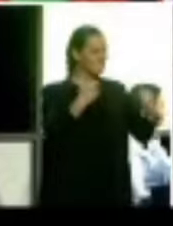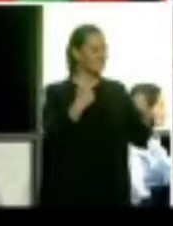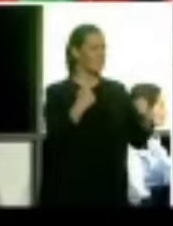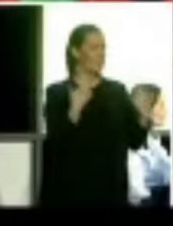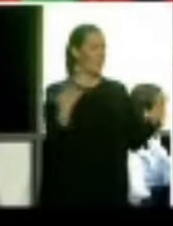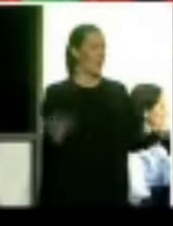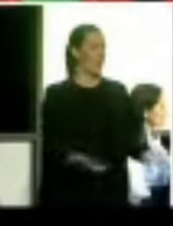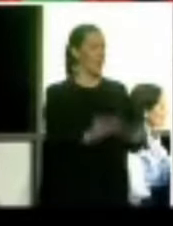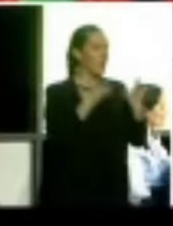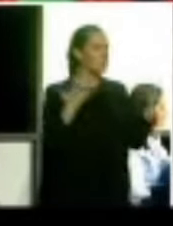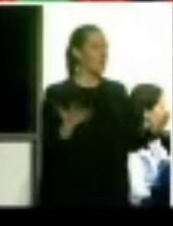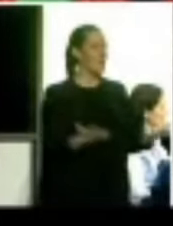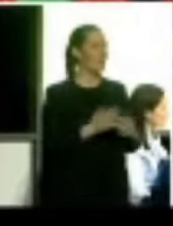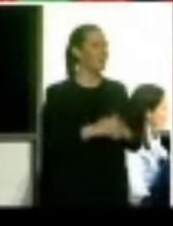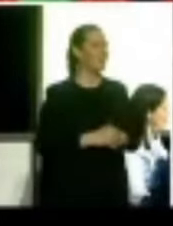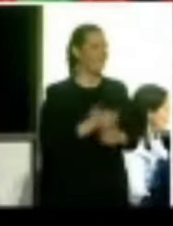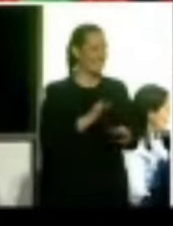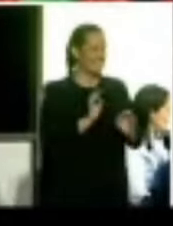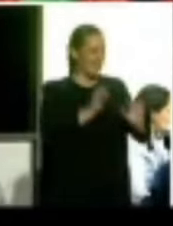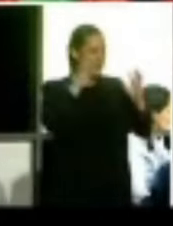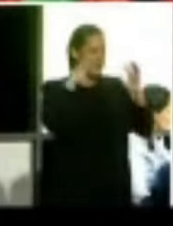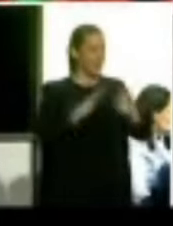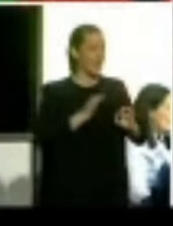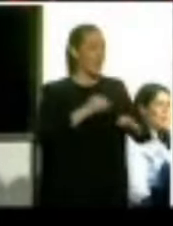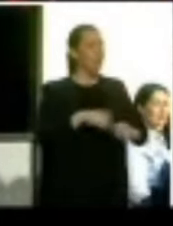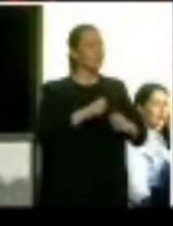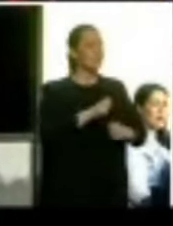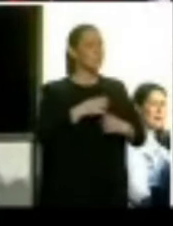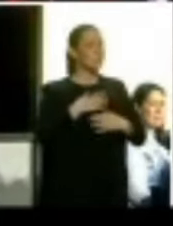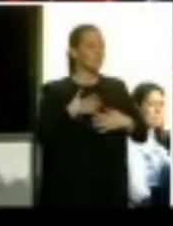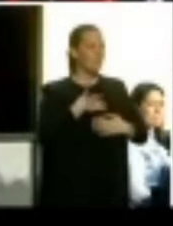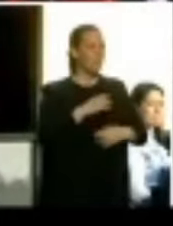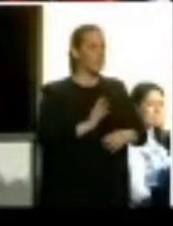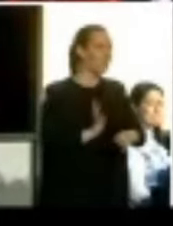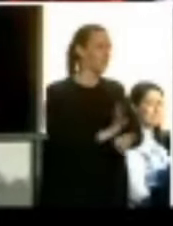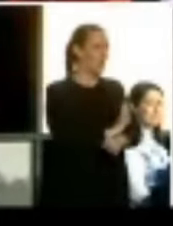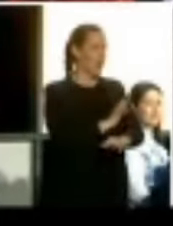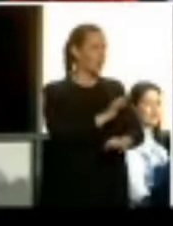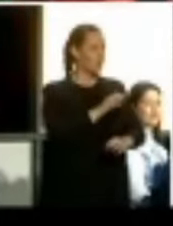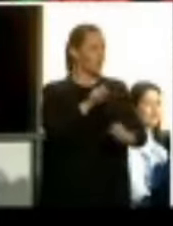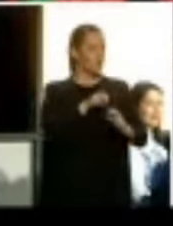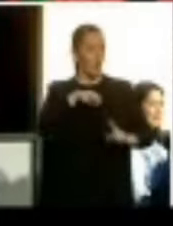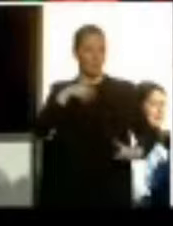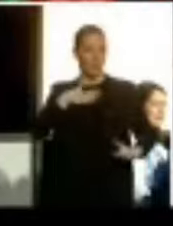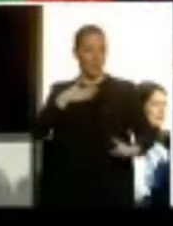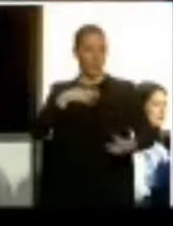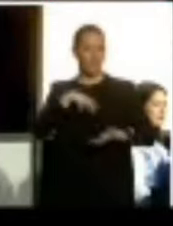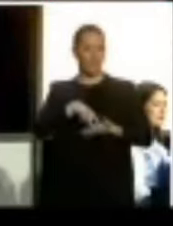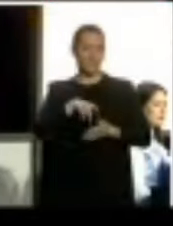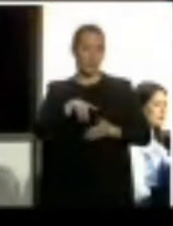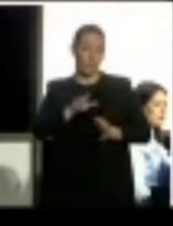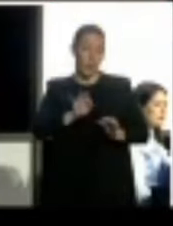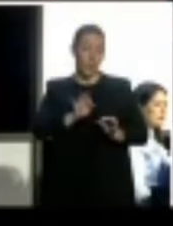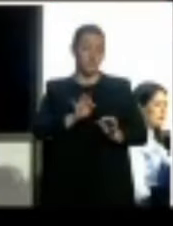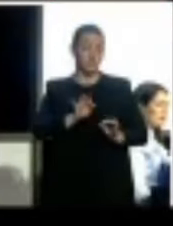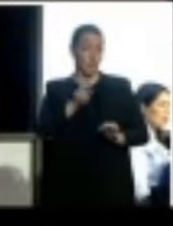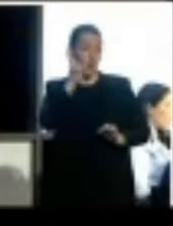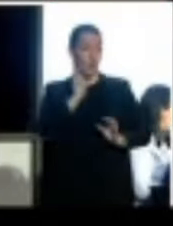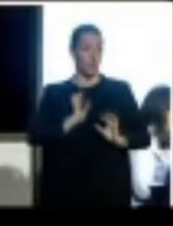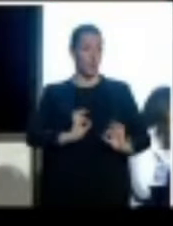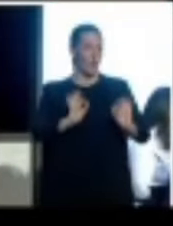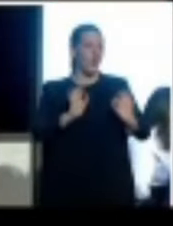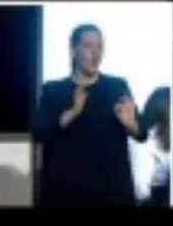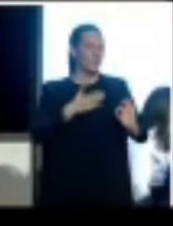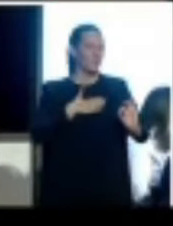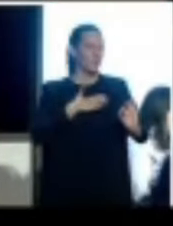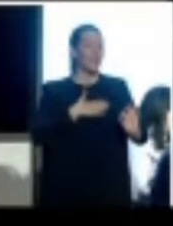merecida. Es absolutamente emocionante ver lo que está ocurriendo desde nuestra posición absolutamente privilegiada, Carlos. Privilegiada la